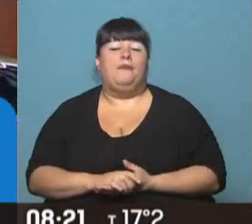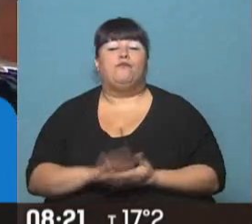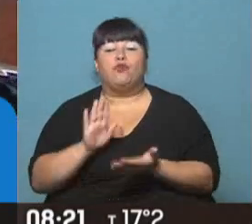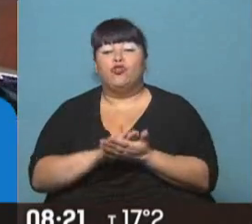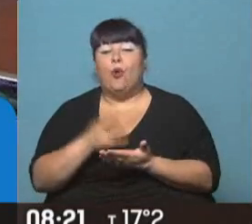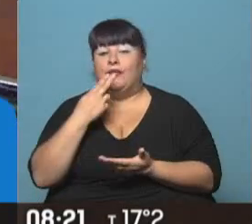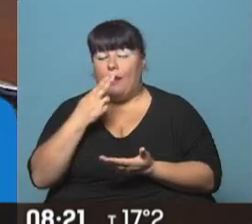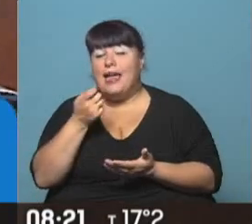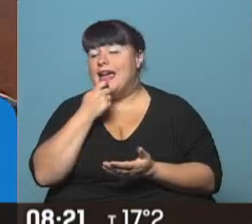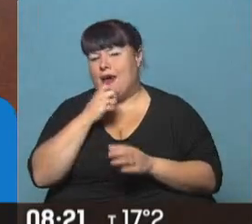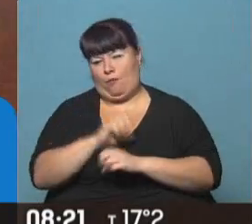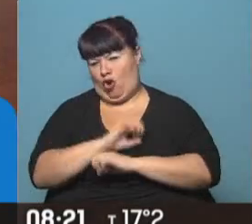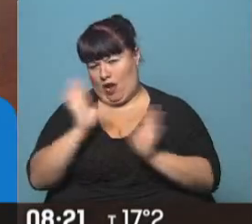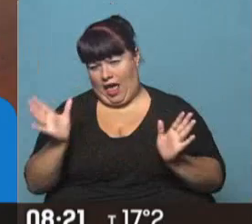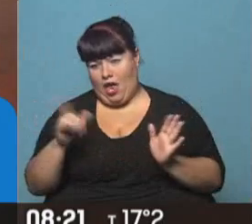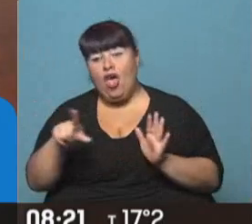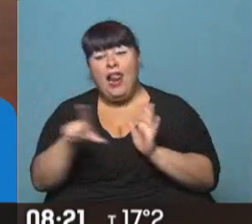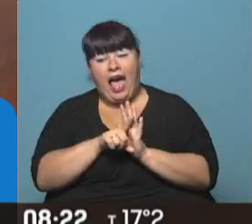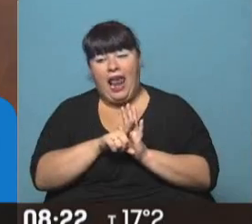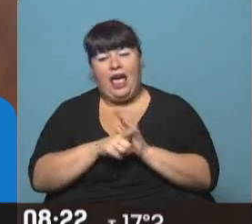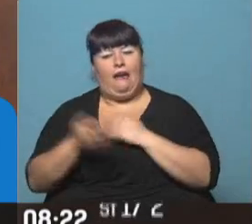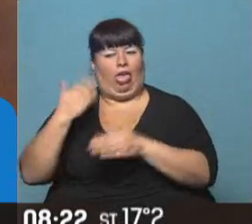de tabaco, el ejemplo es clarísimo. La medida es